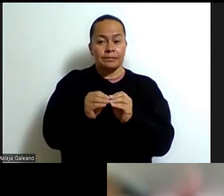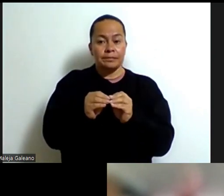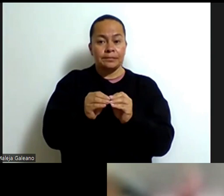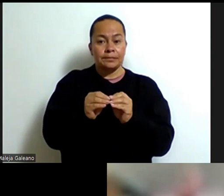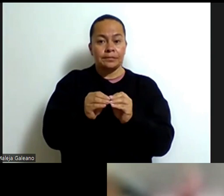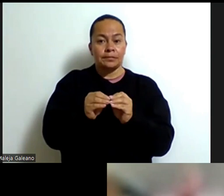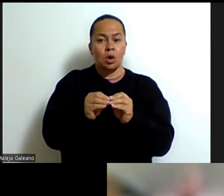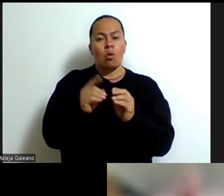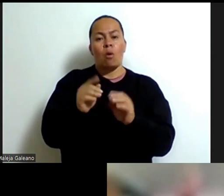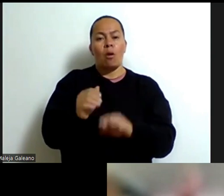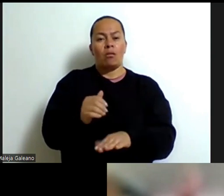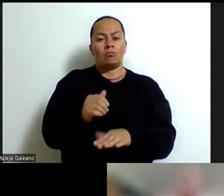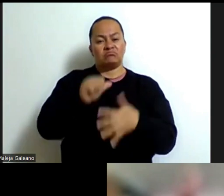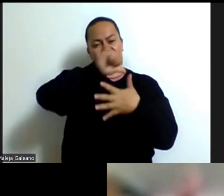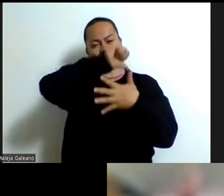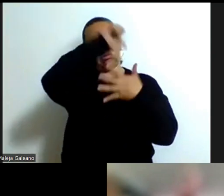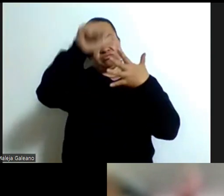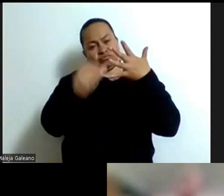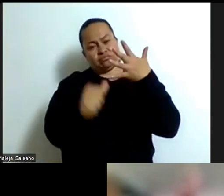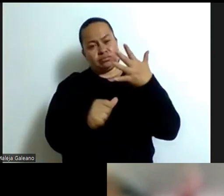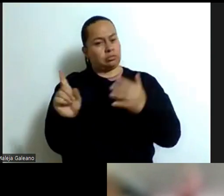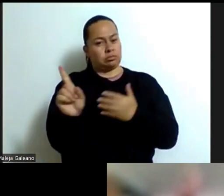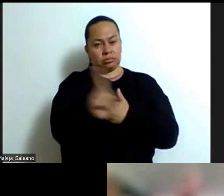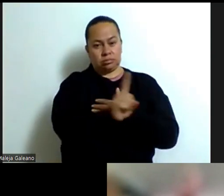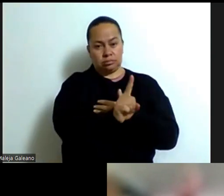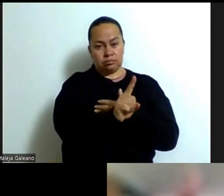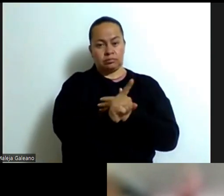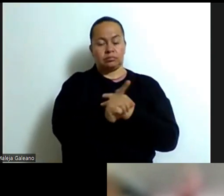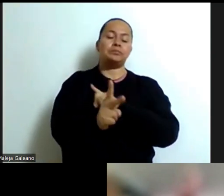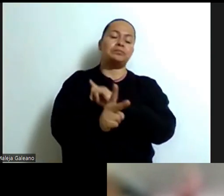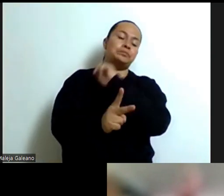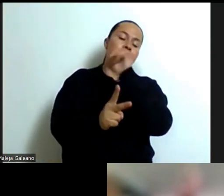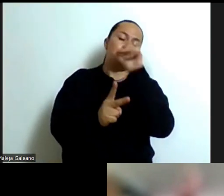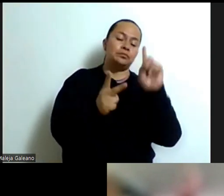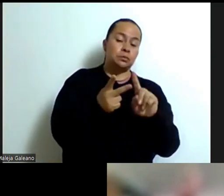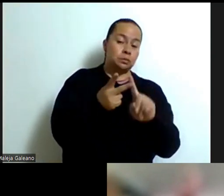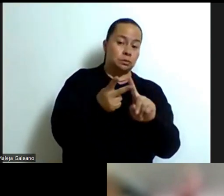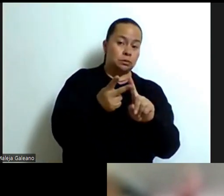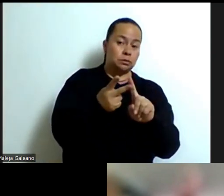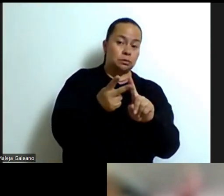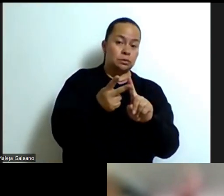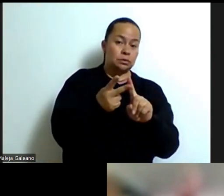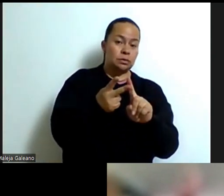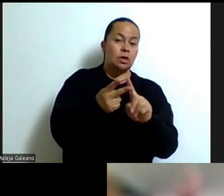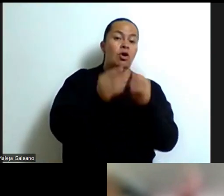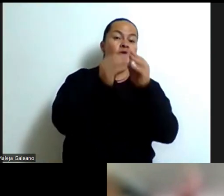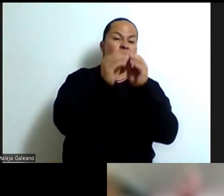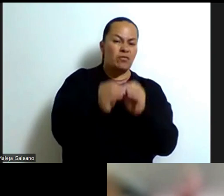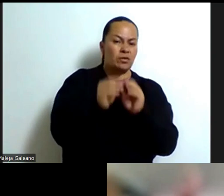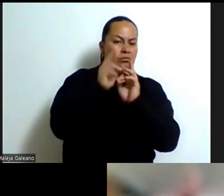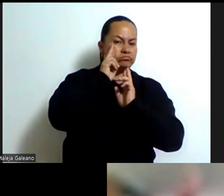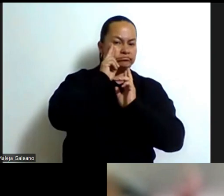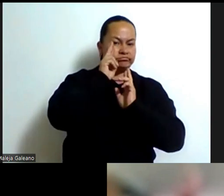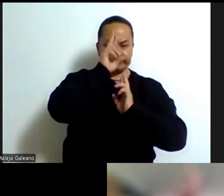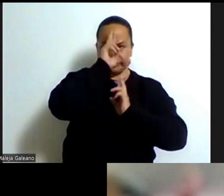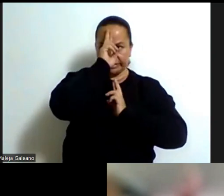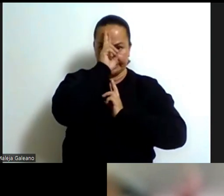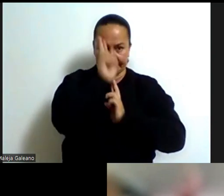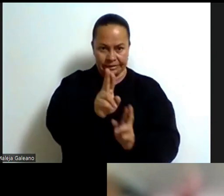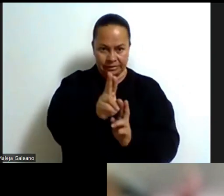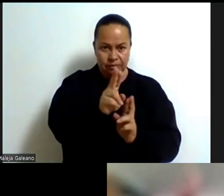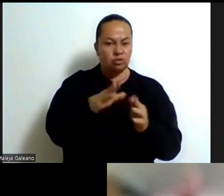jerárquica sí este de una manera respetuosa donde se